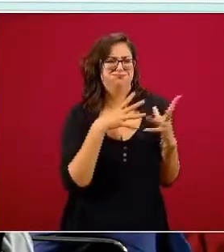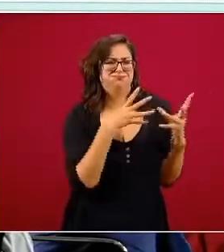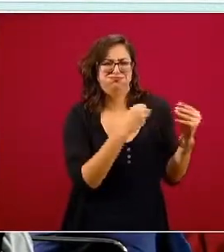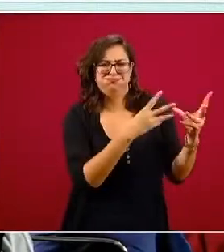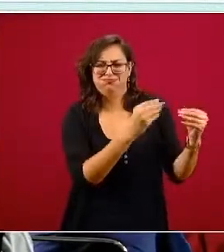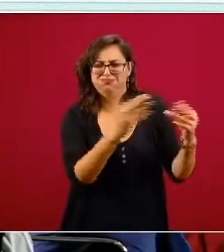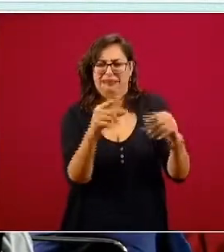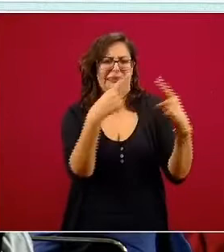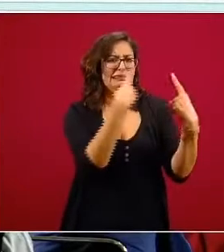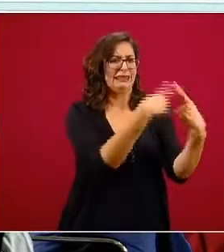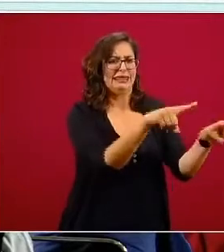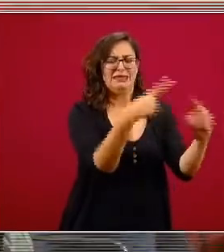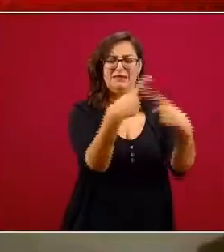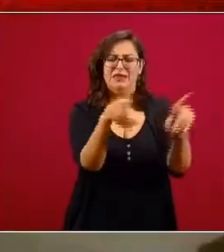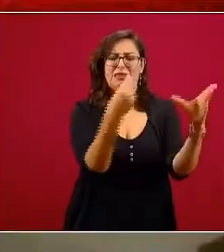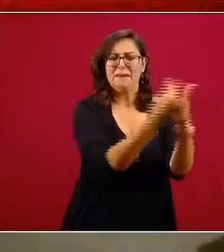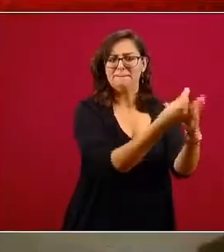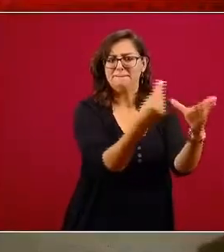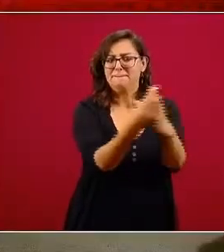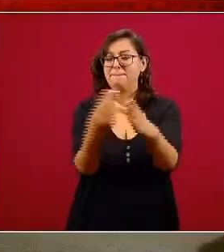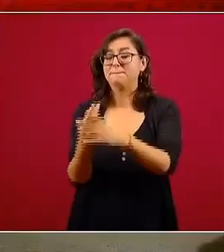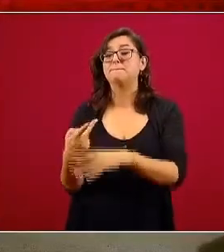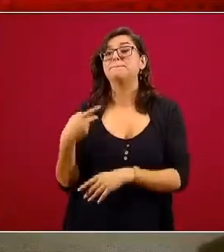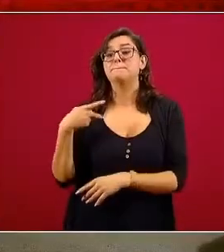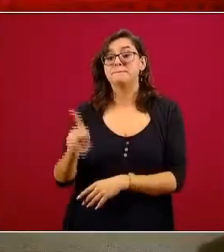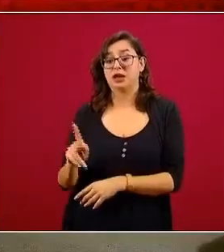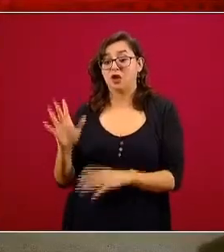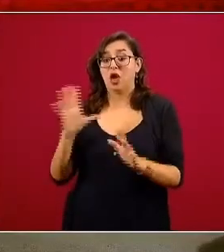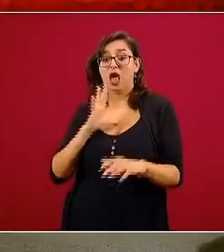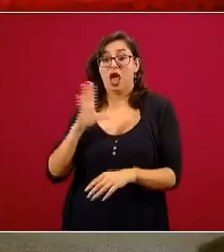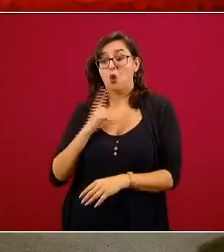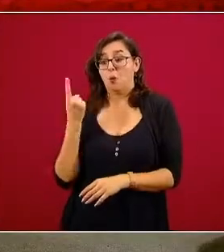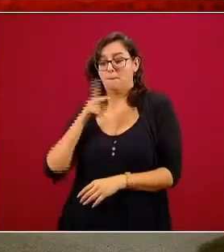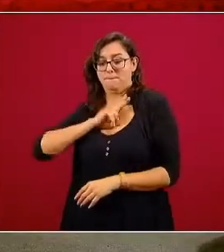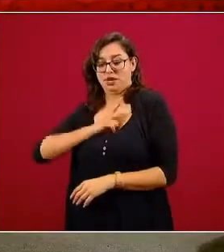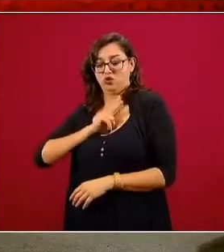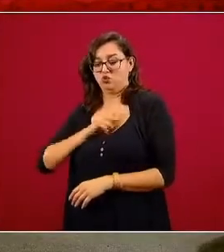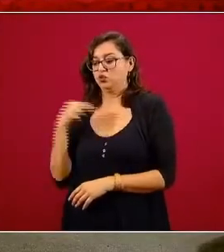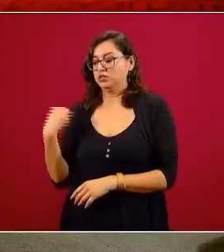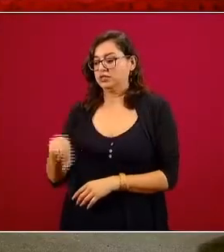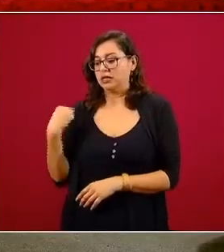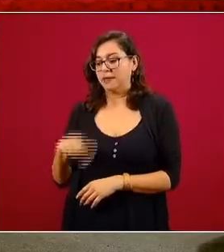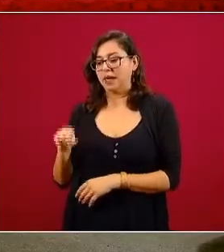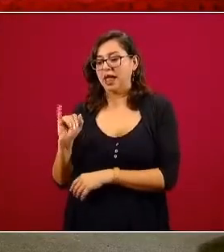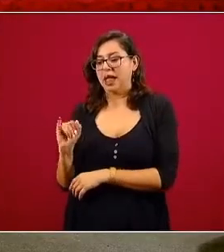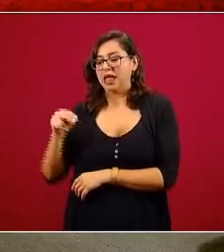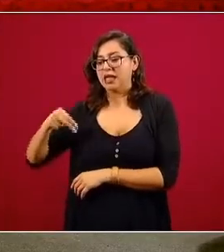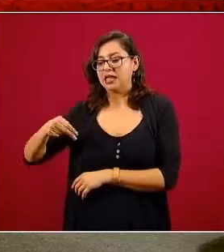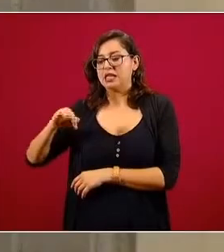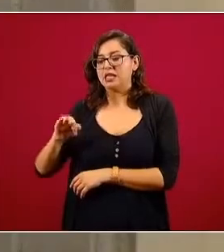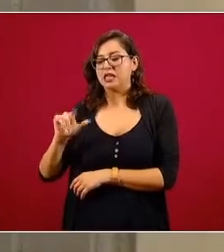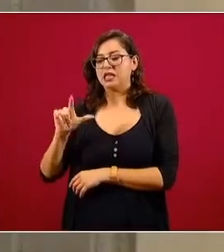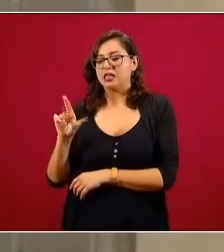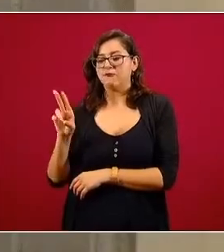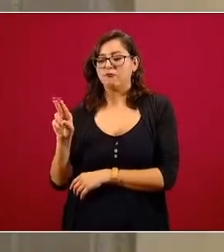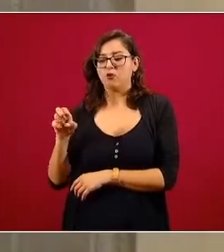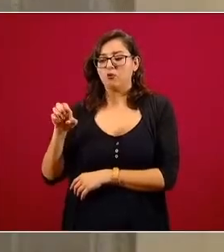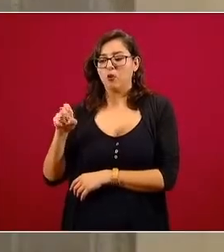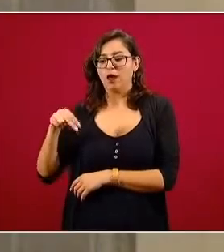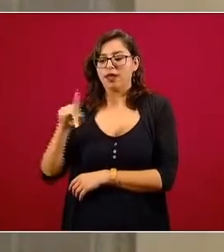importancia en el acontecer epidemiológico que se llama influenza. Y este virus influenza se conoce desde